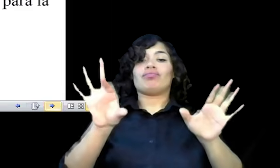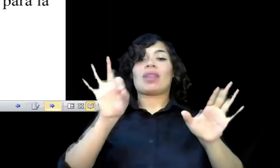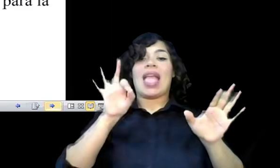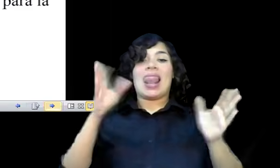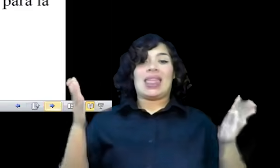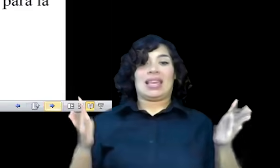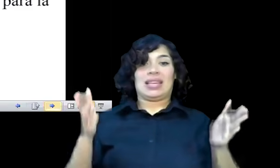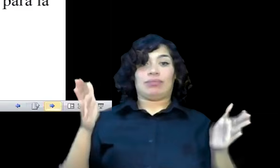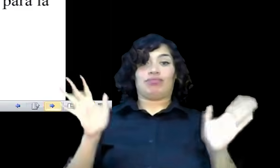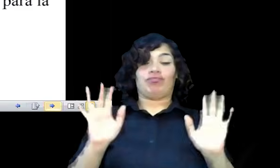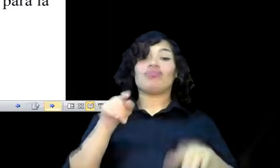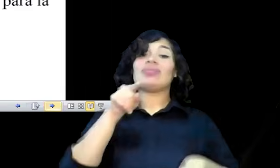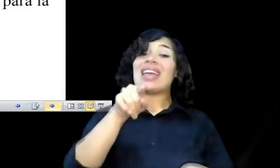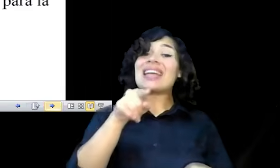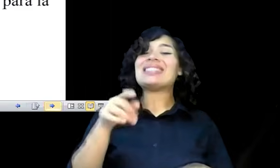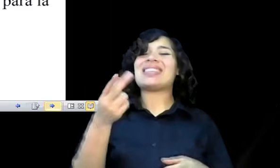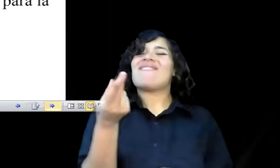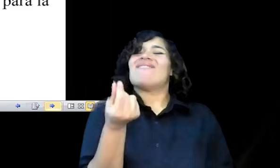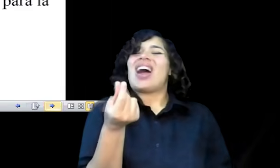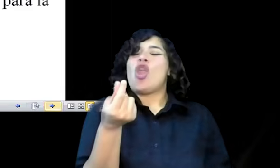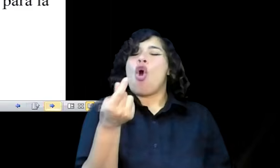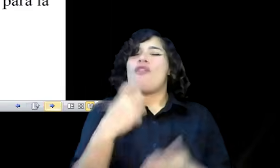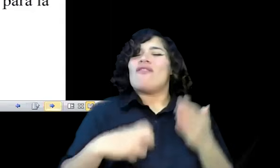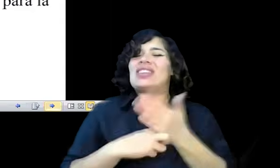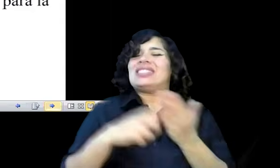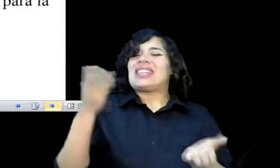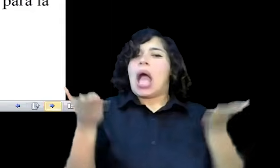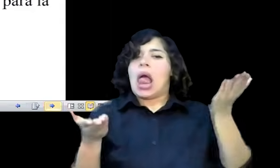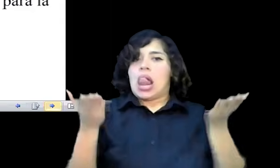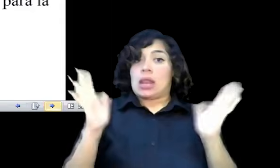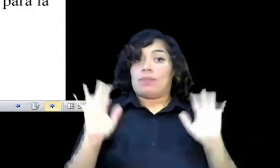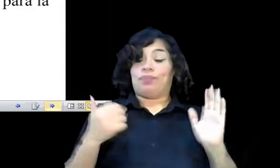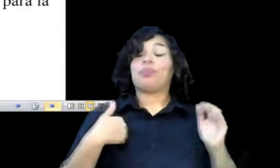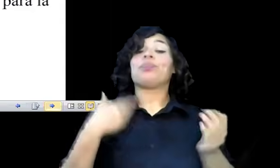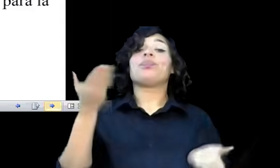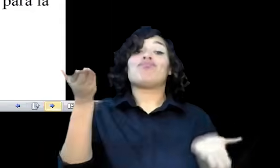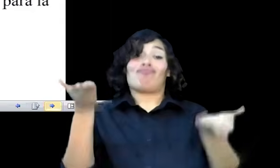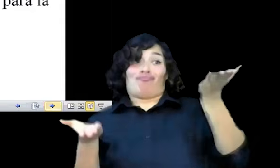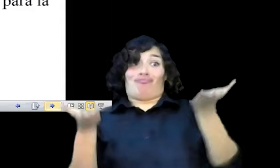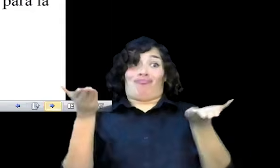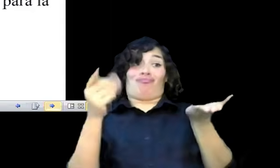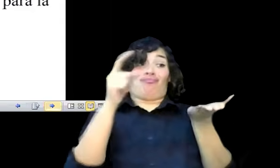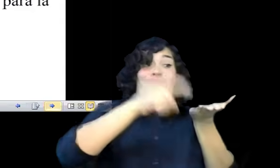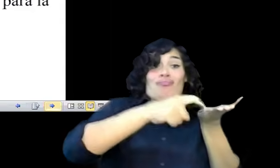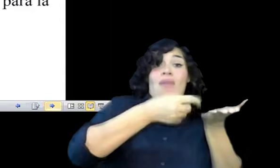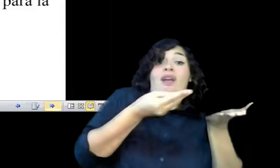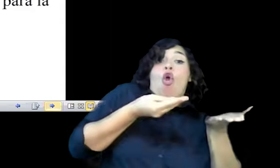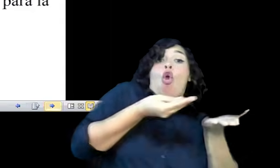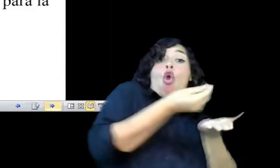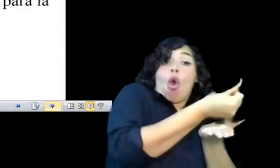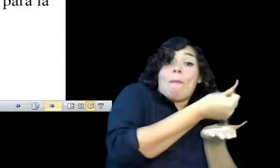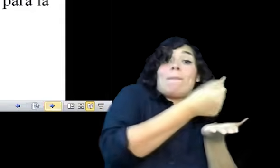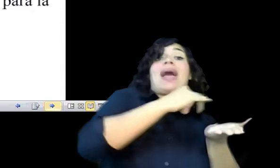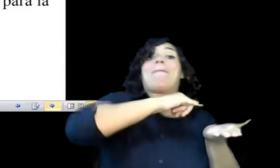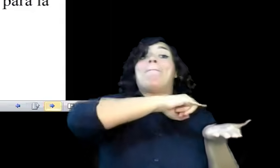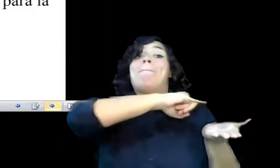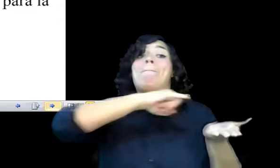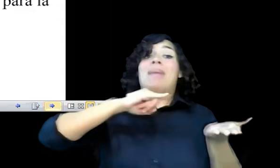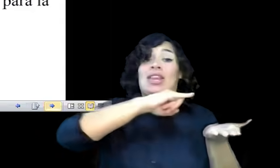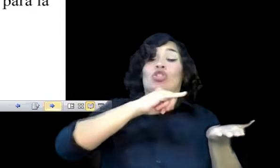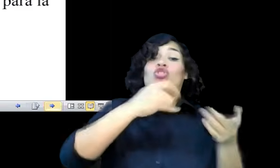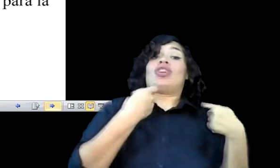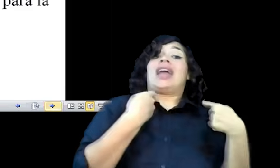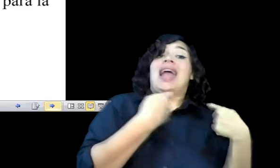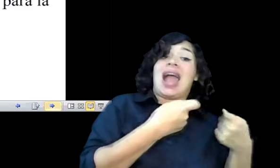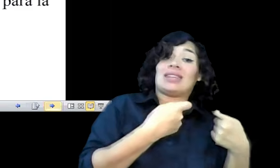Este va a ser el valor fiscal a comparar. Entonces, hay que evaluar el valor de compra